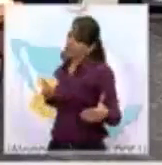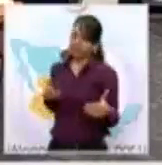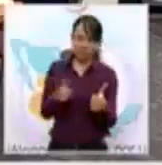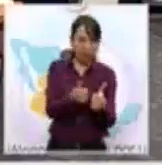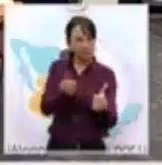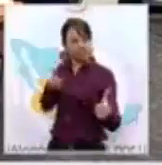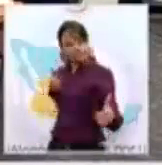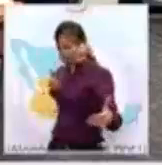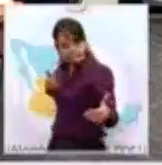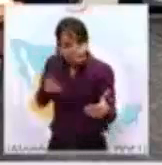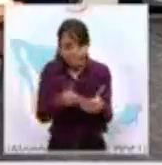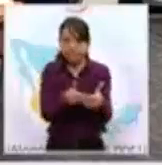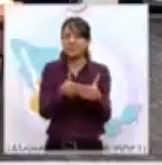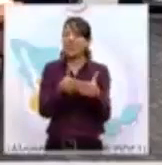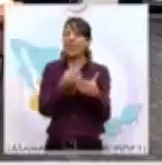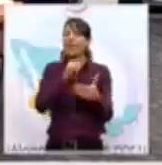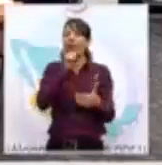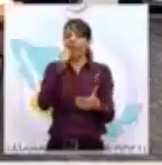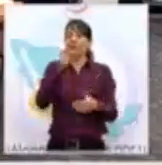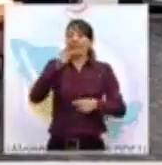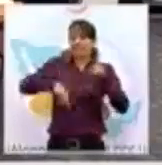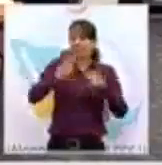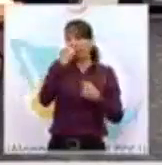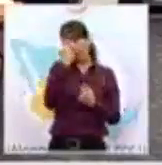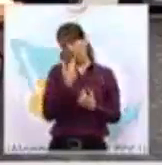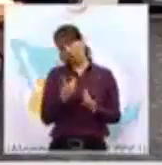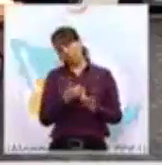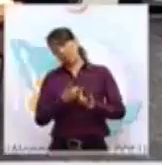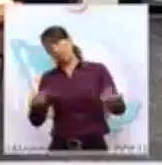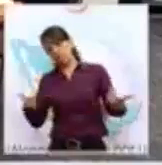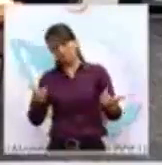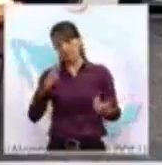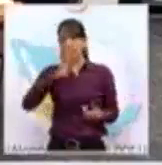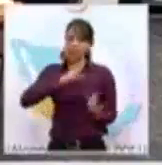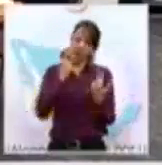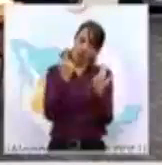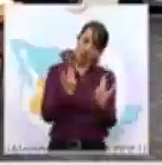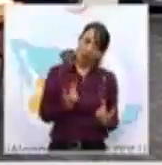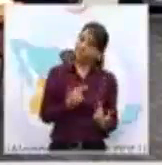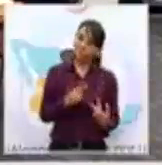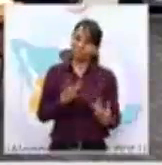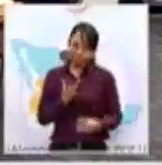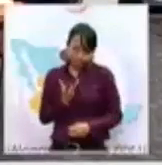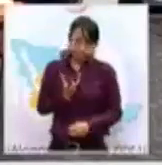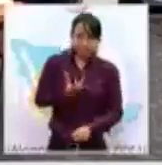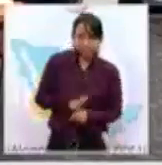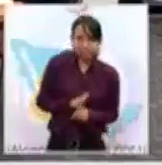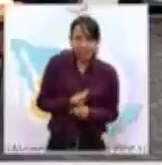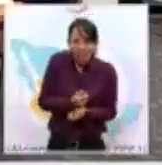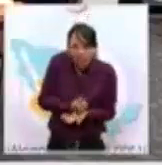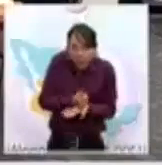de fracturas, ¿no?, y de rompimientos de lo que ahora se le llama genéricamente el tejido social.